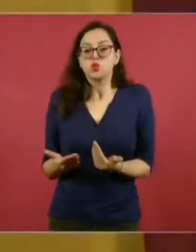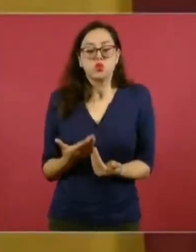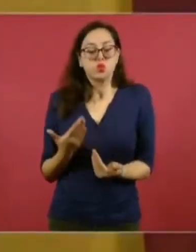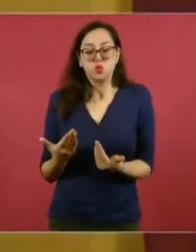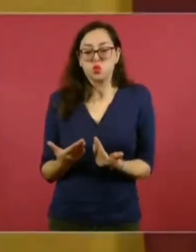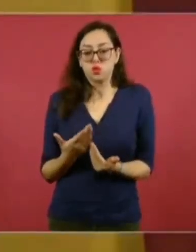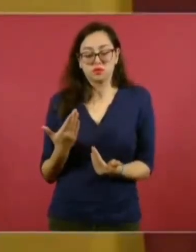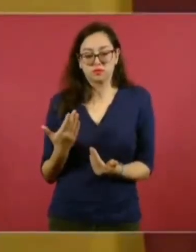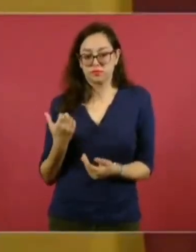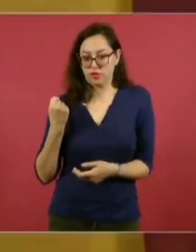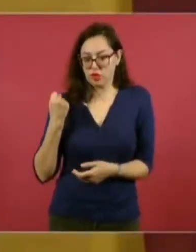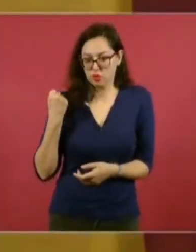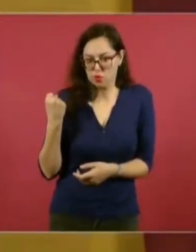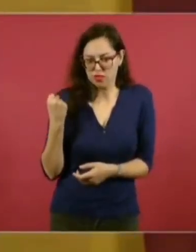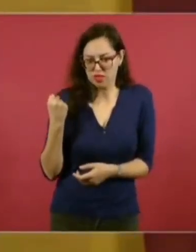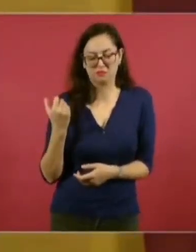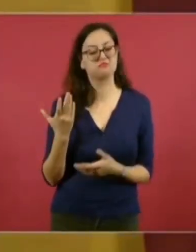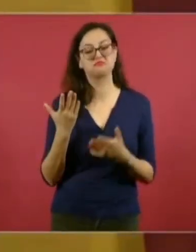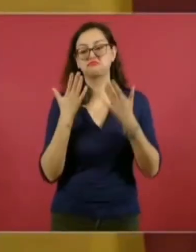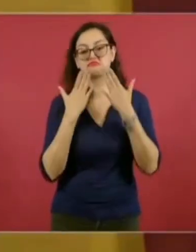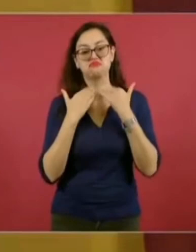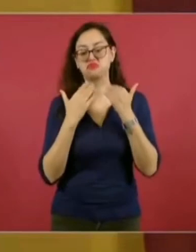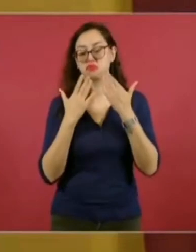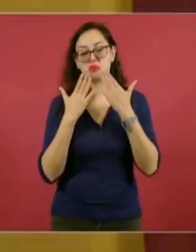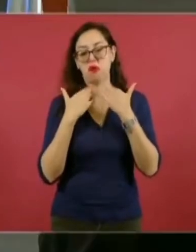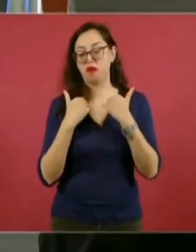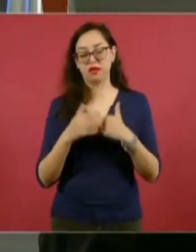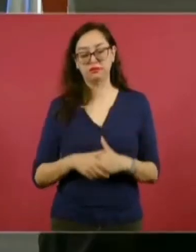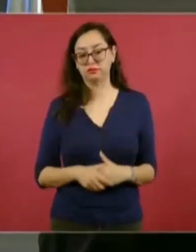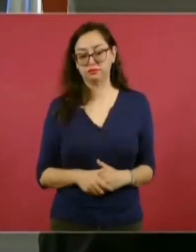nivel de poder del capo en